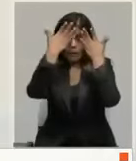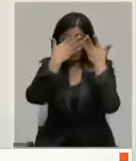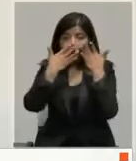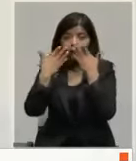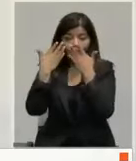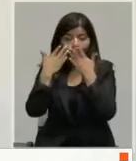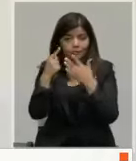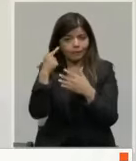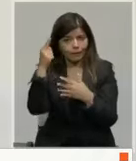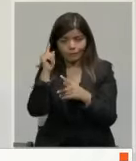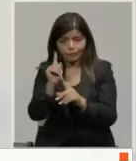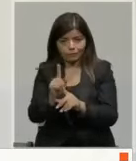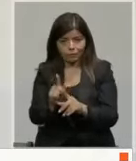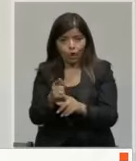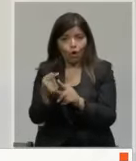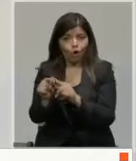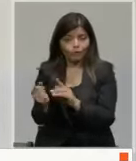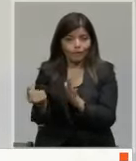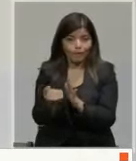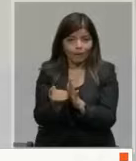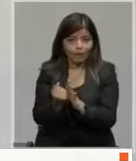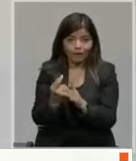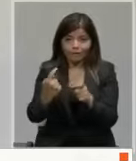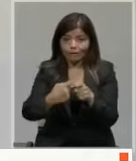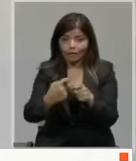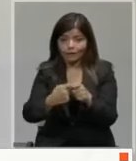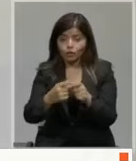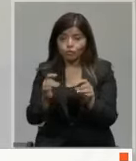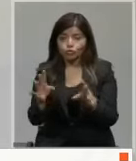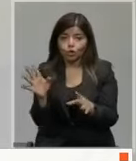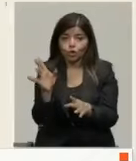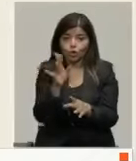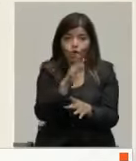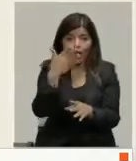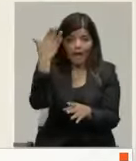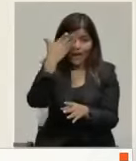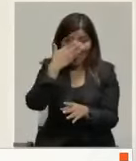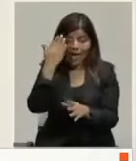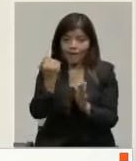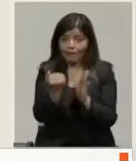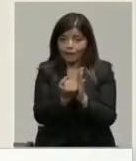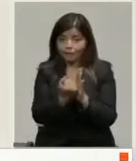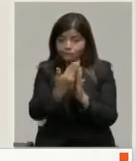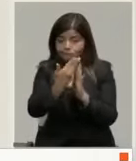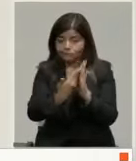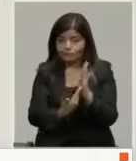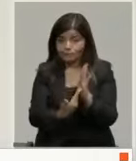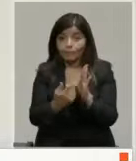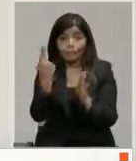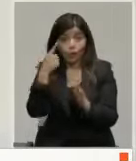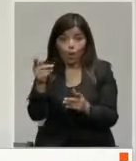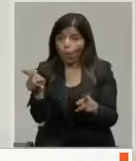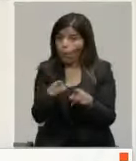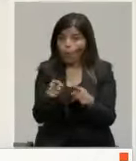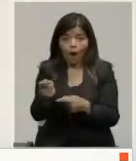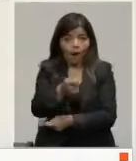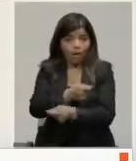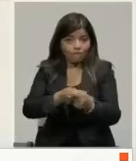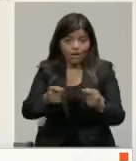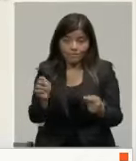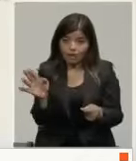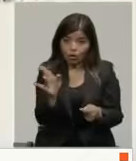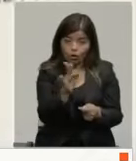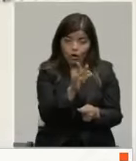mientras que la marca la kilili tiene registrado solo sus tinturas en color negro Pese a que están siendo comercializadas en diferentes tonos